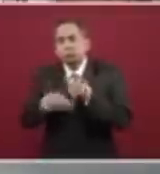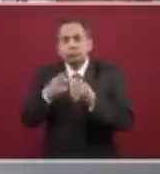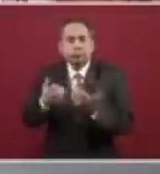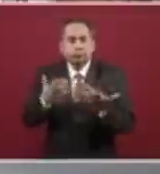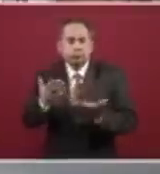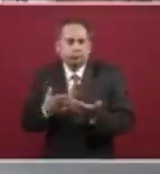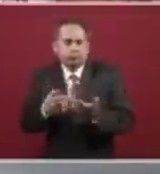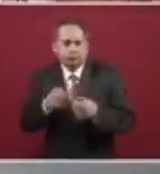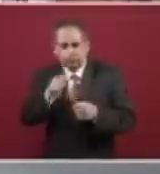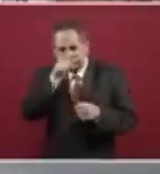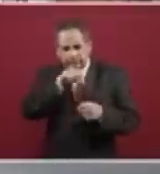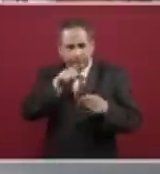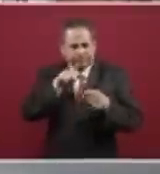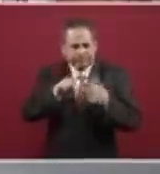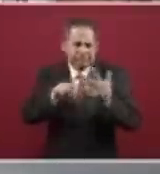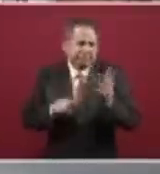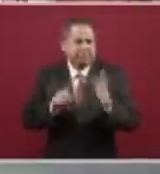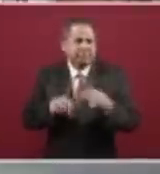haciendo